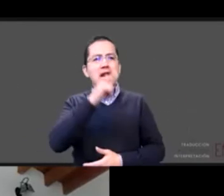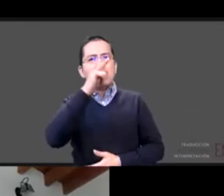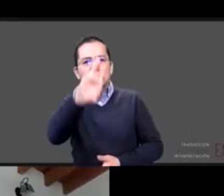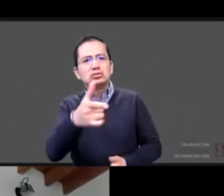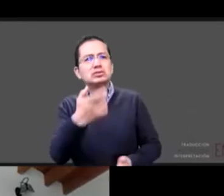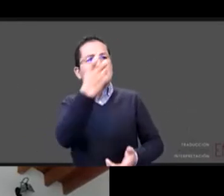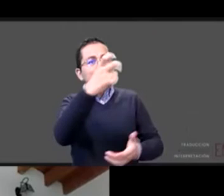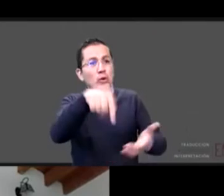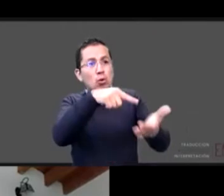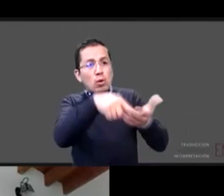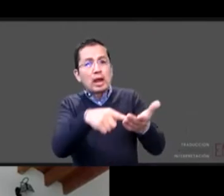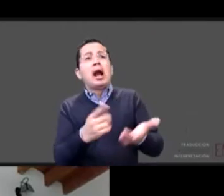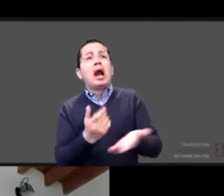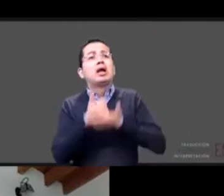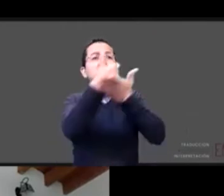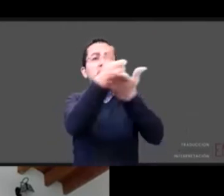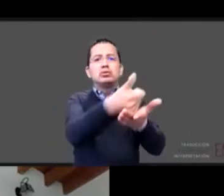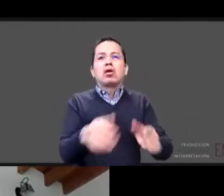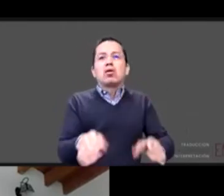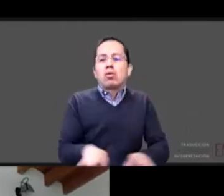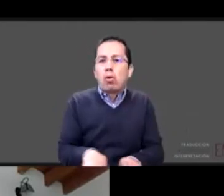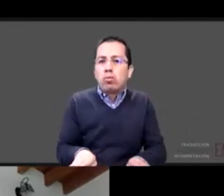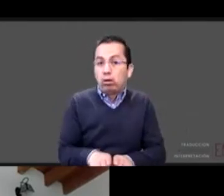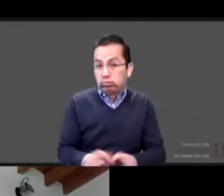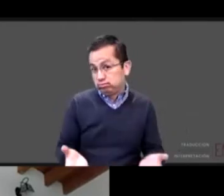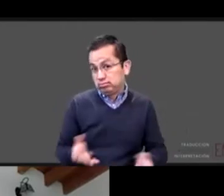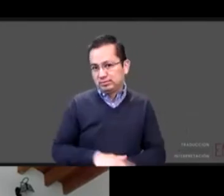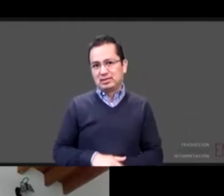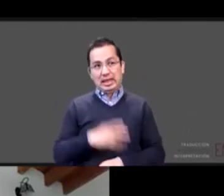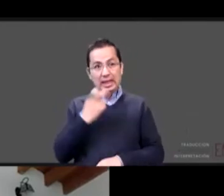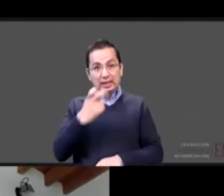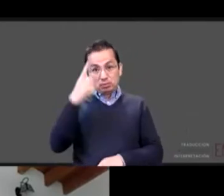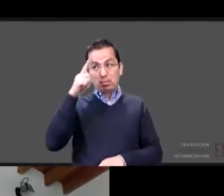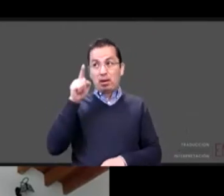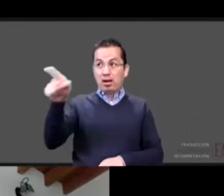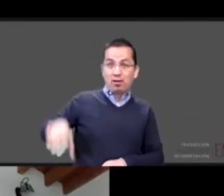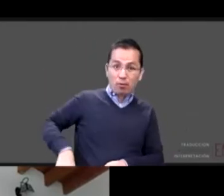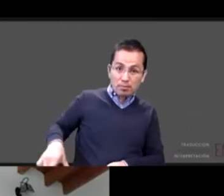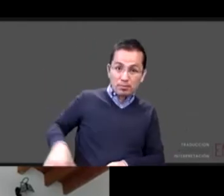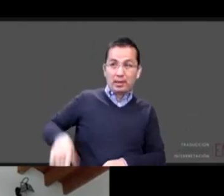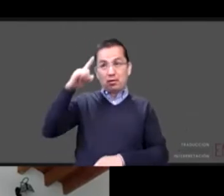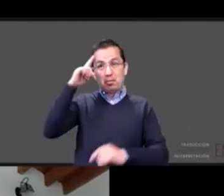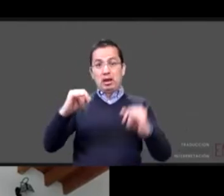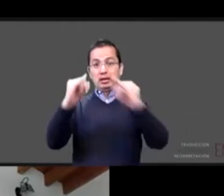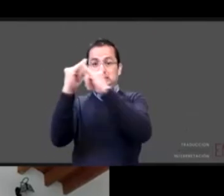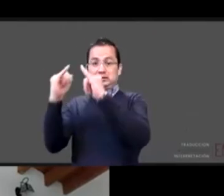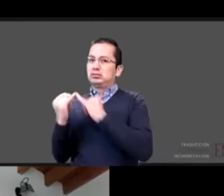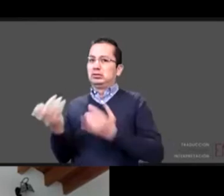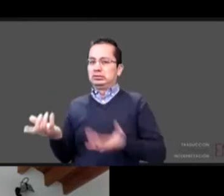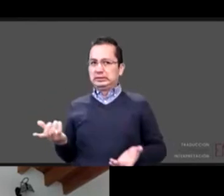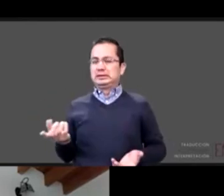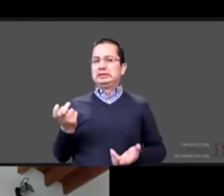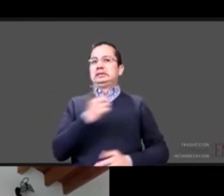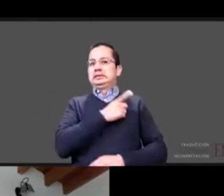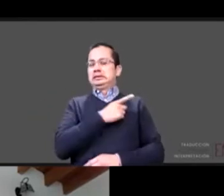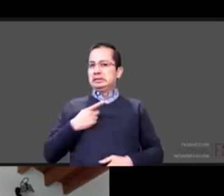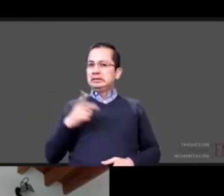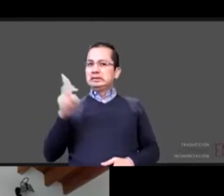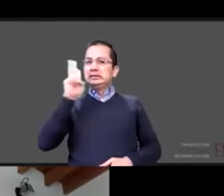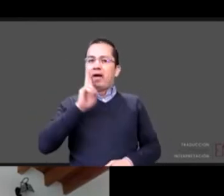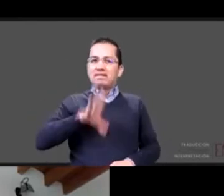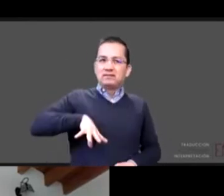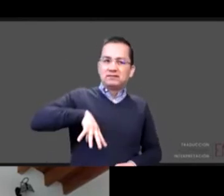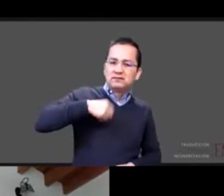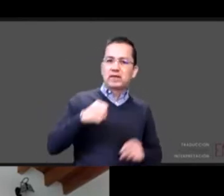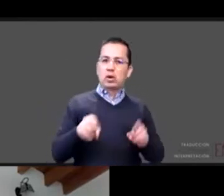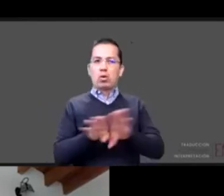es todo un reto para todas las instituciones, para el Estado mexicano, tratar de acortar todas